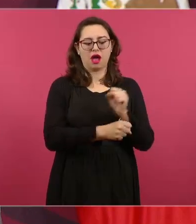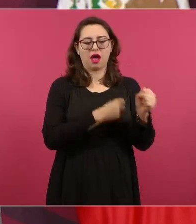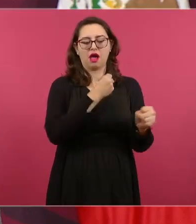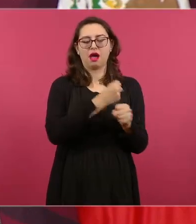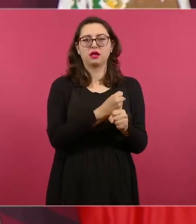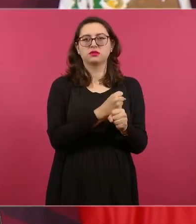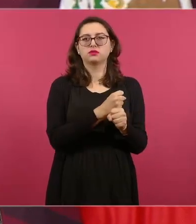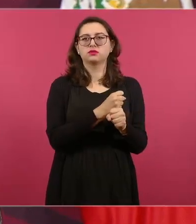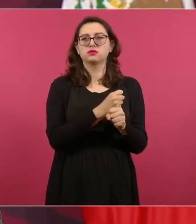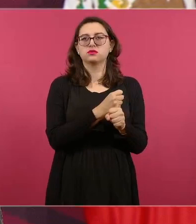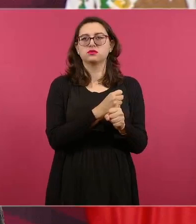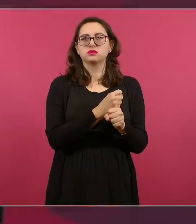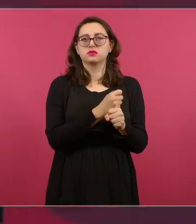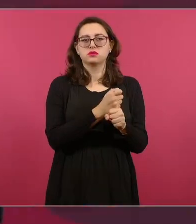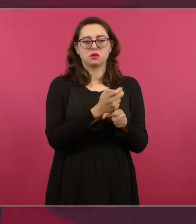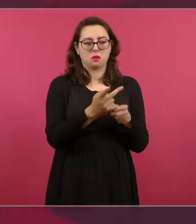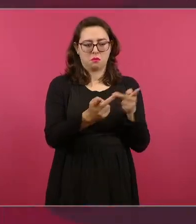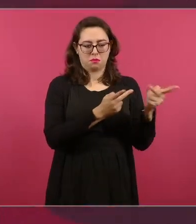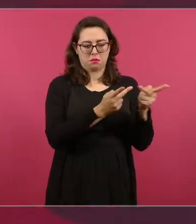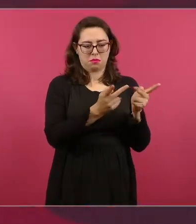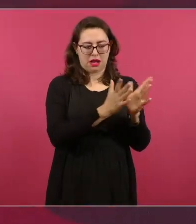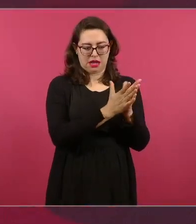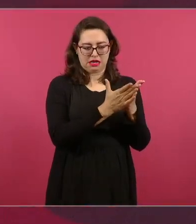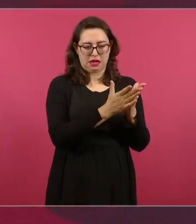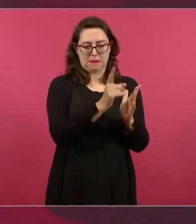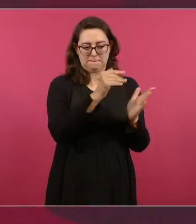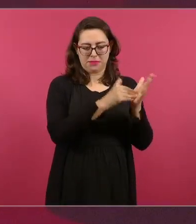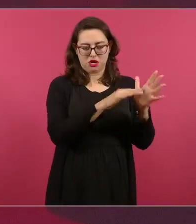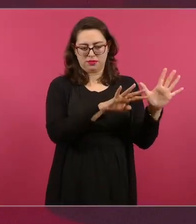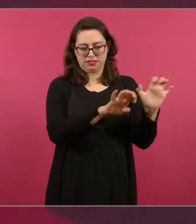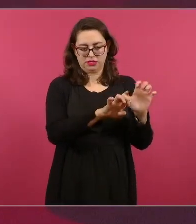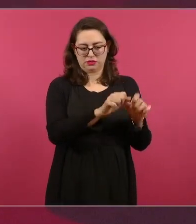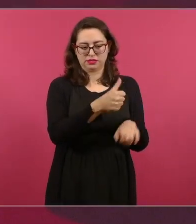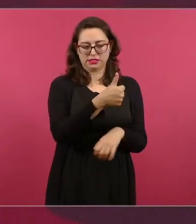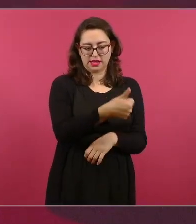su plan liberal de